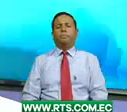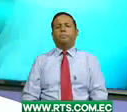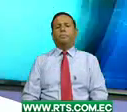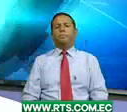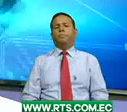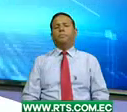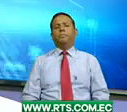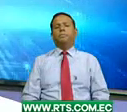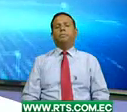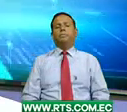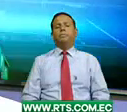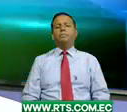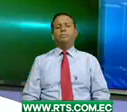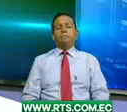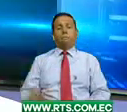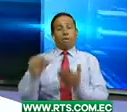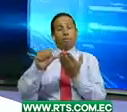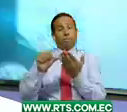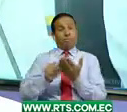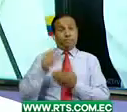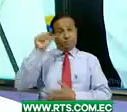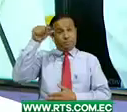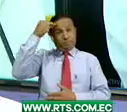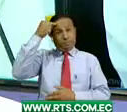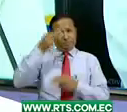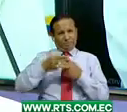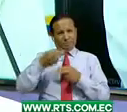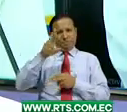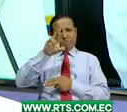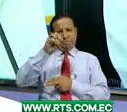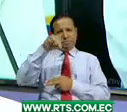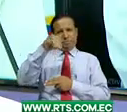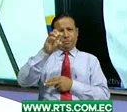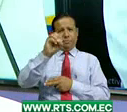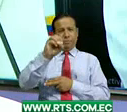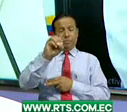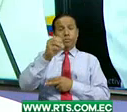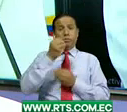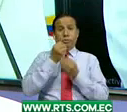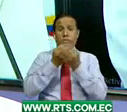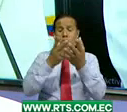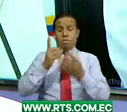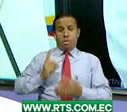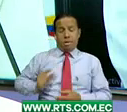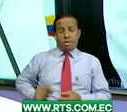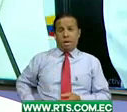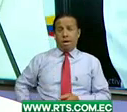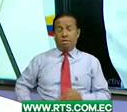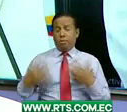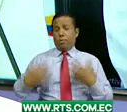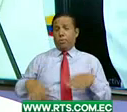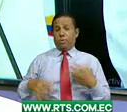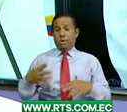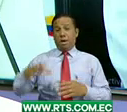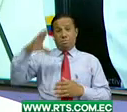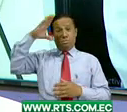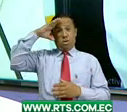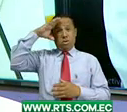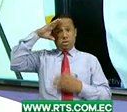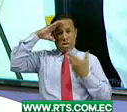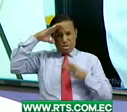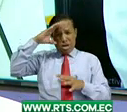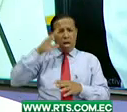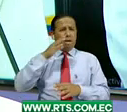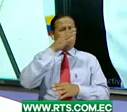La ministra de Gobierno, María Paula Romo, dio detalles del mega operativo ejecutado en las provincias de Manabí y